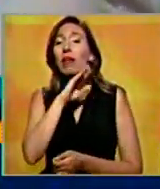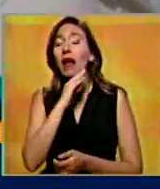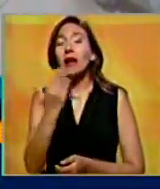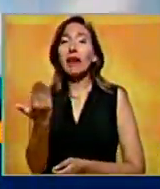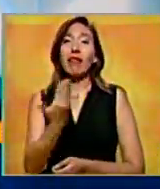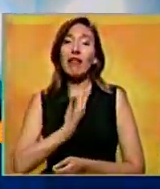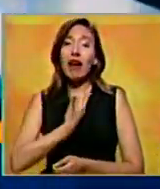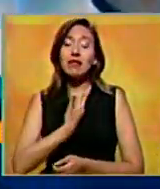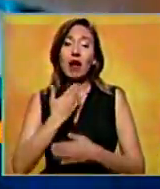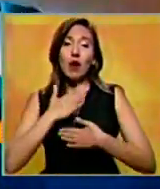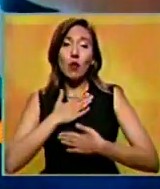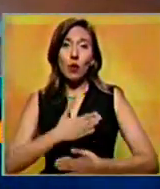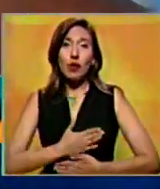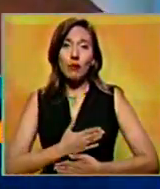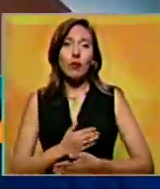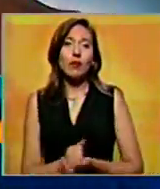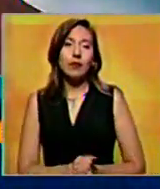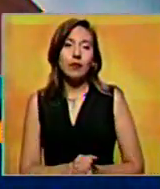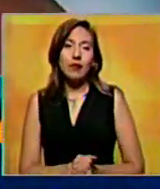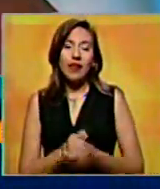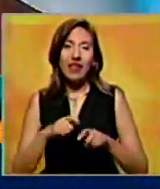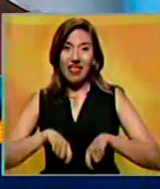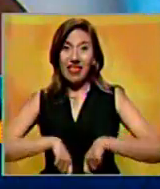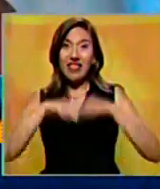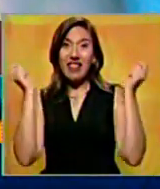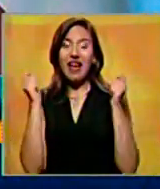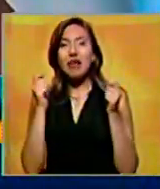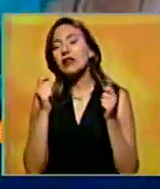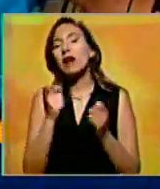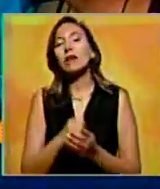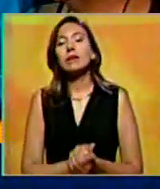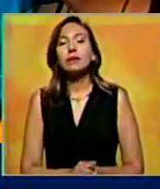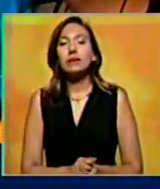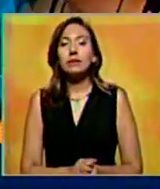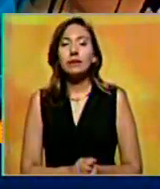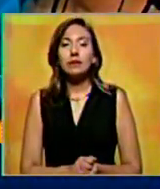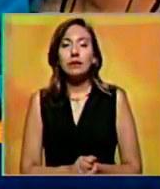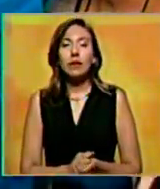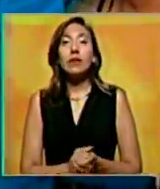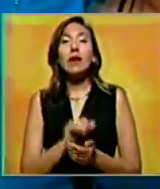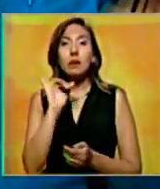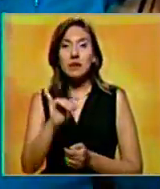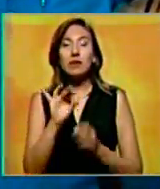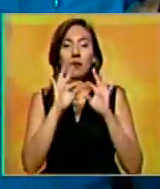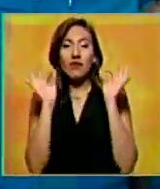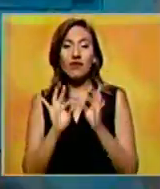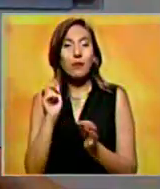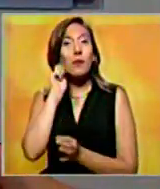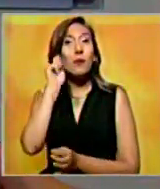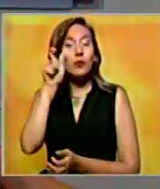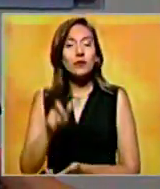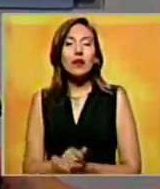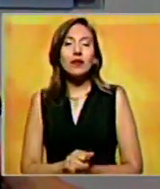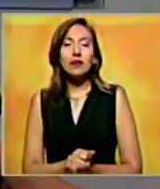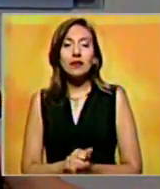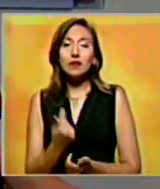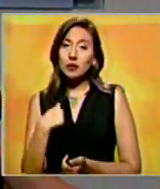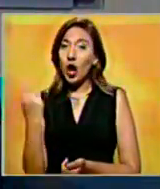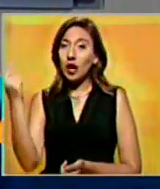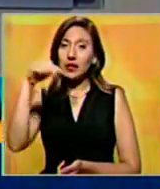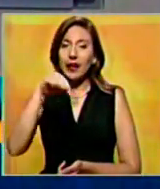propio organismo ataque al hígado y le cause daños irreversibles. Ese fue el caso de AICSA. Yo llegué